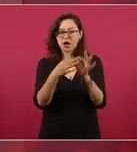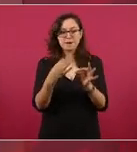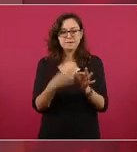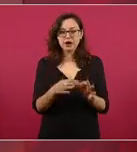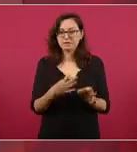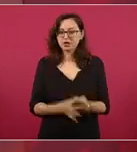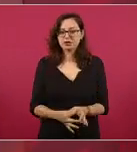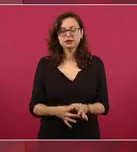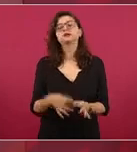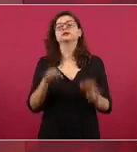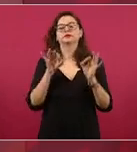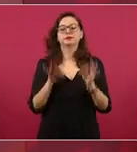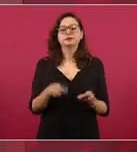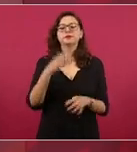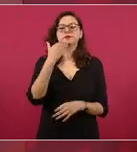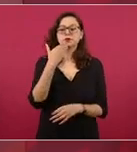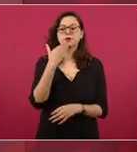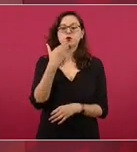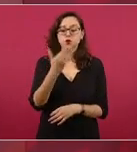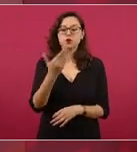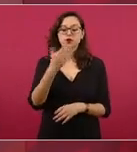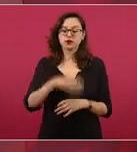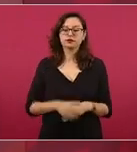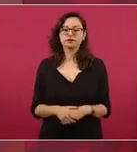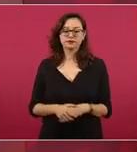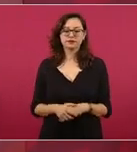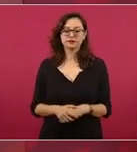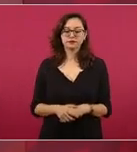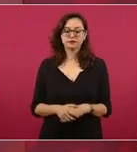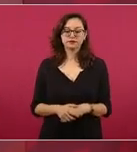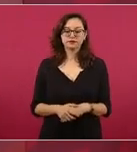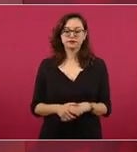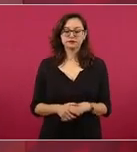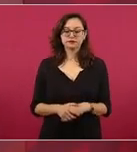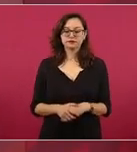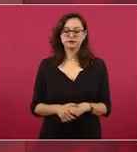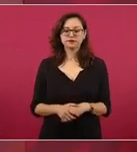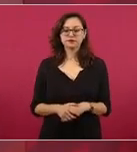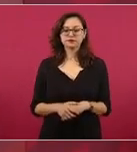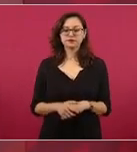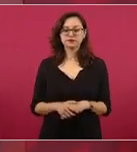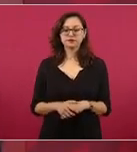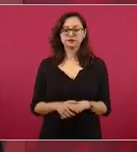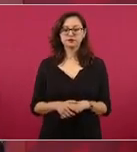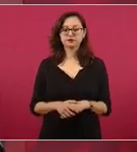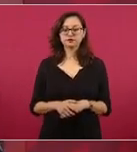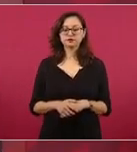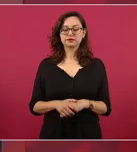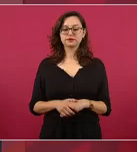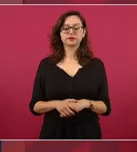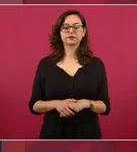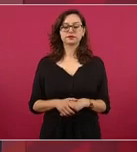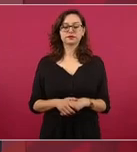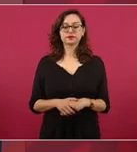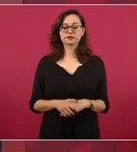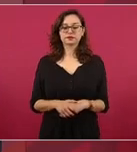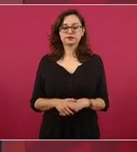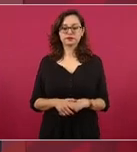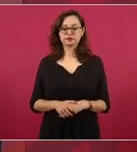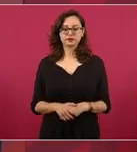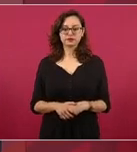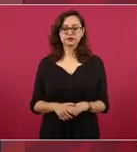hecho las servidoras y los servidores públicos, en este caso del SAT. Bueno,